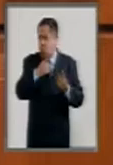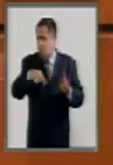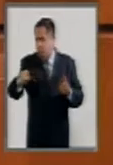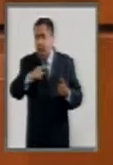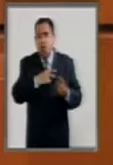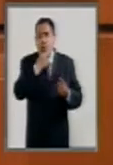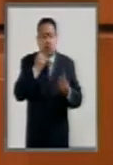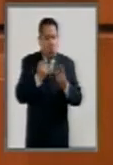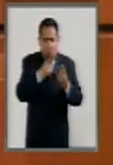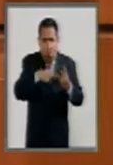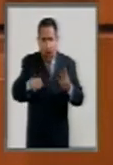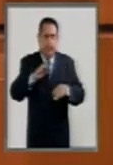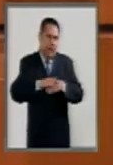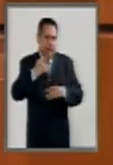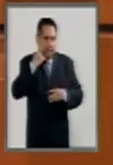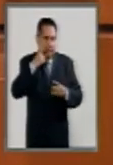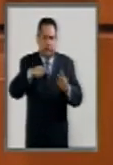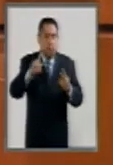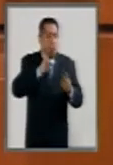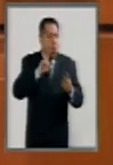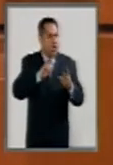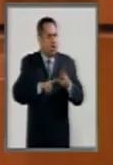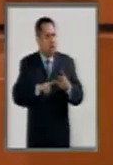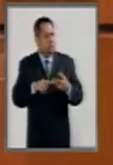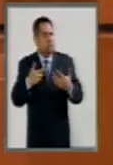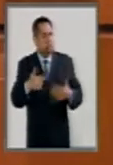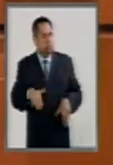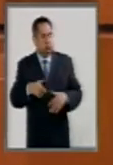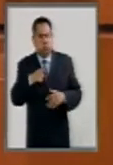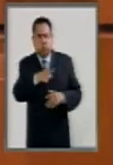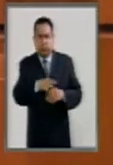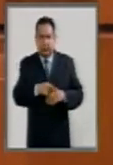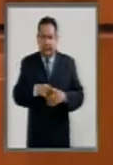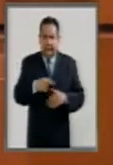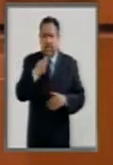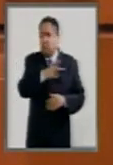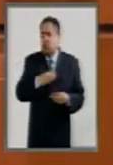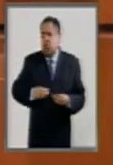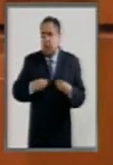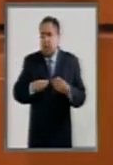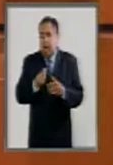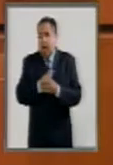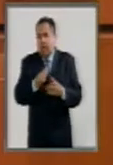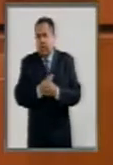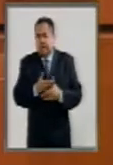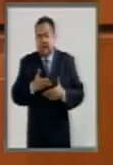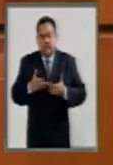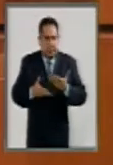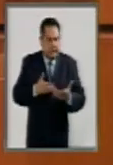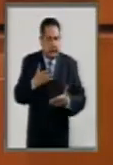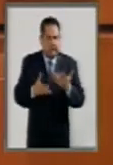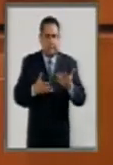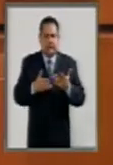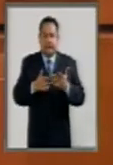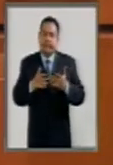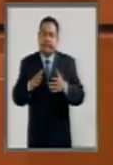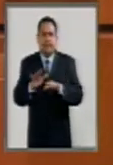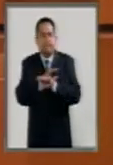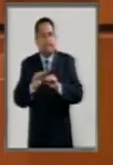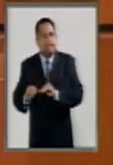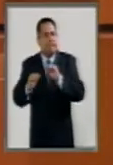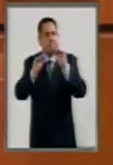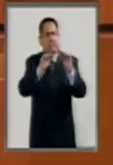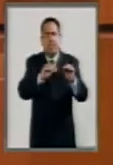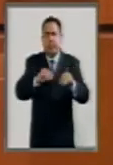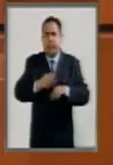pero particularmente las mujeres que han tenido por circunstancias de su vida que emigrar hacia Estados Unidos con